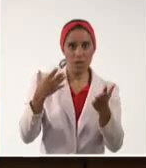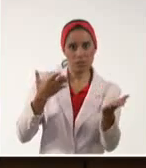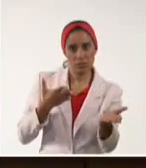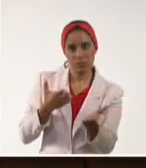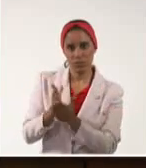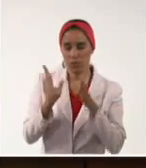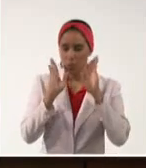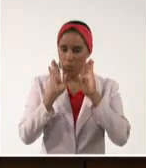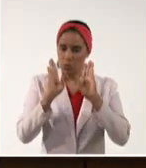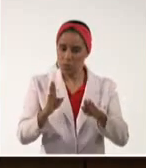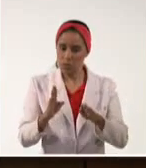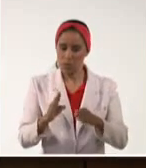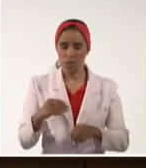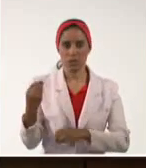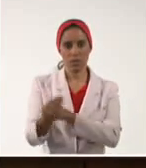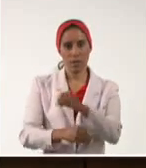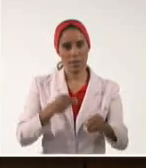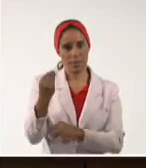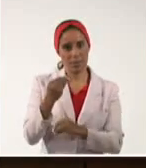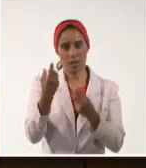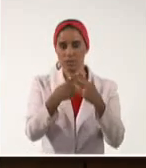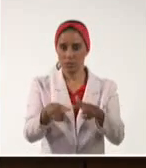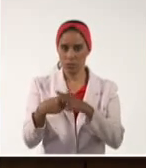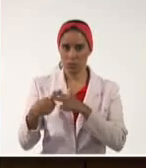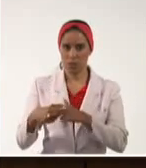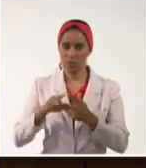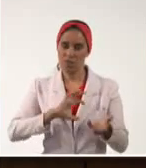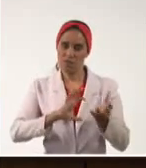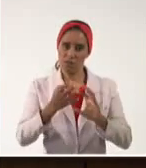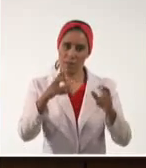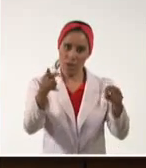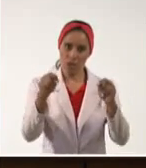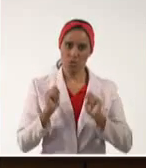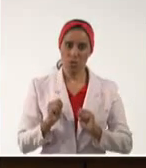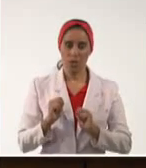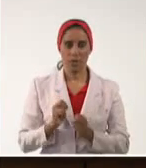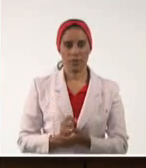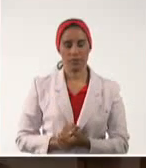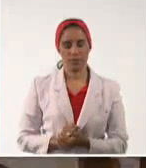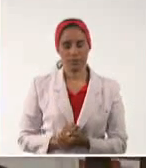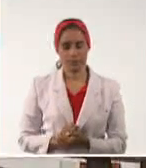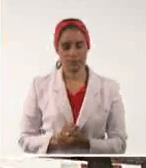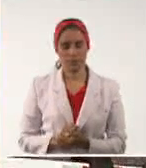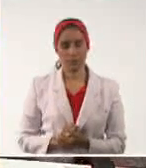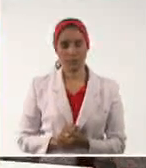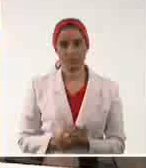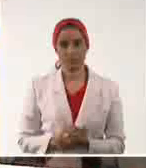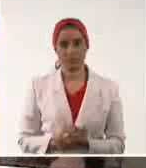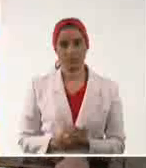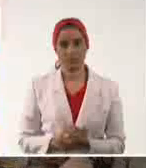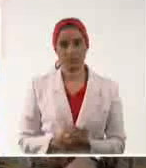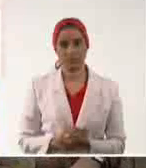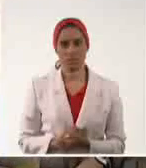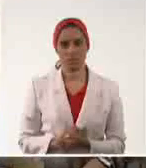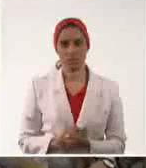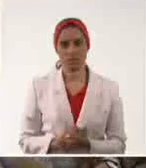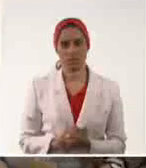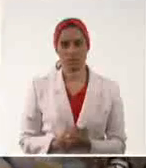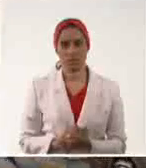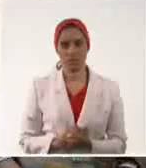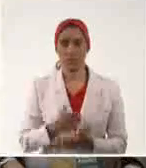entonces que encontremos las vías y los modos de impedir que exploten. No parece que cambiará